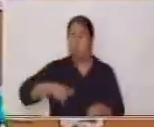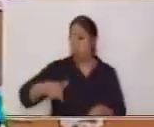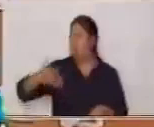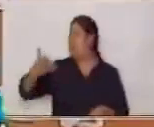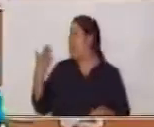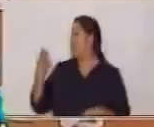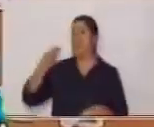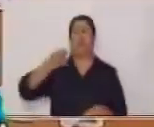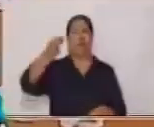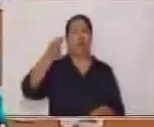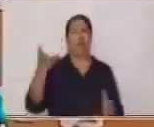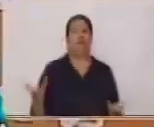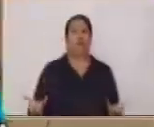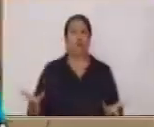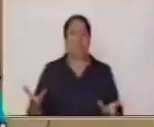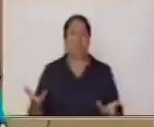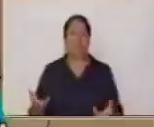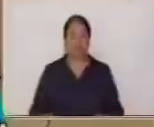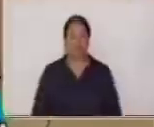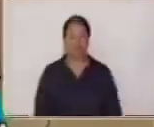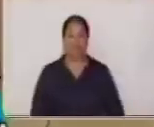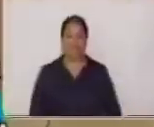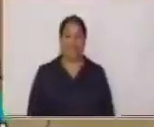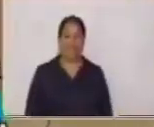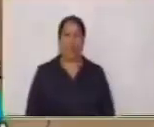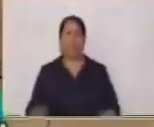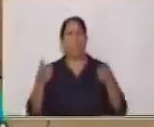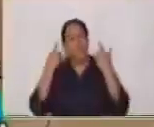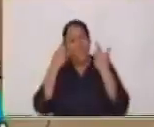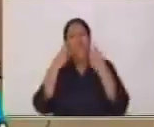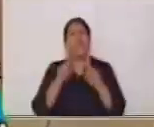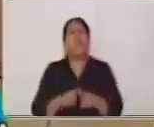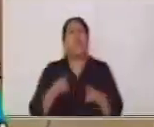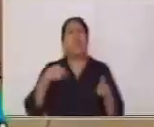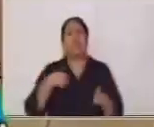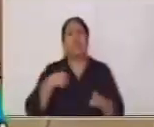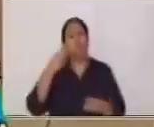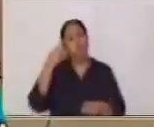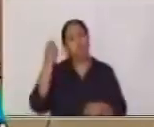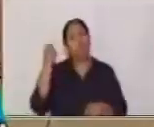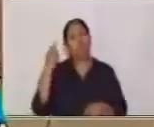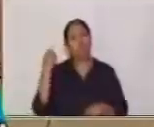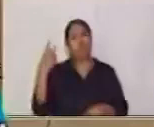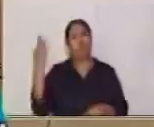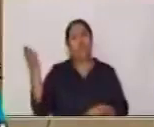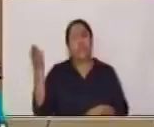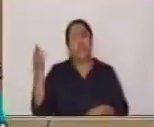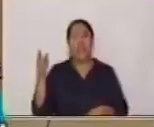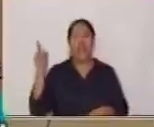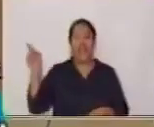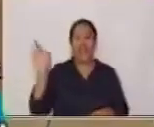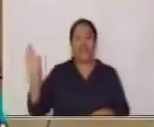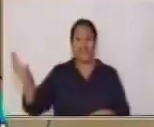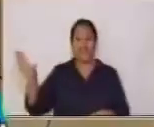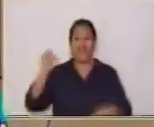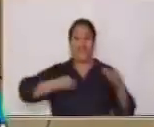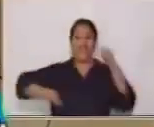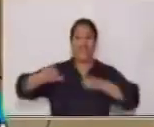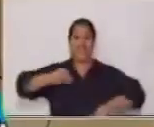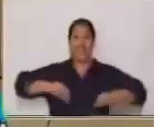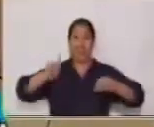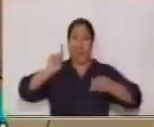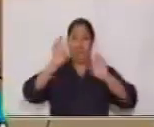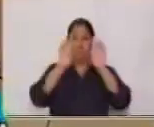interpretas? Nos vamos a ir a este dibujo. Tú ves que aquí tengo un personaje. Le vamos a colocar un nombre. ¿Qué nombre te